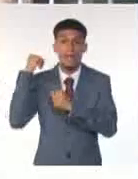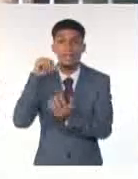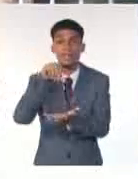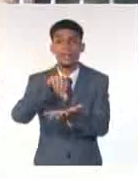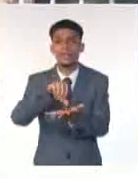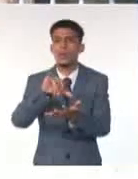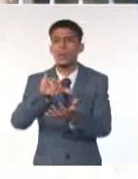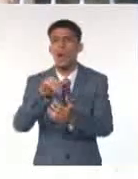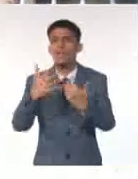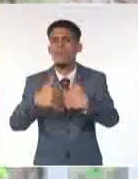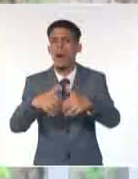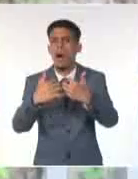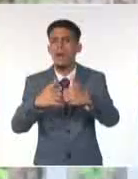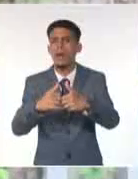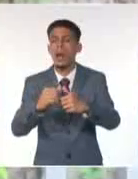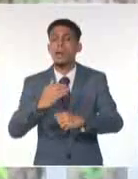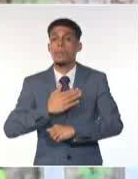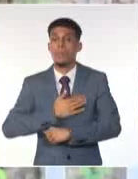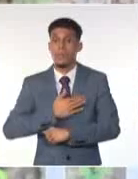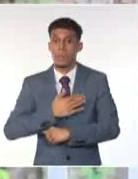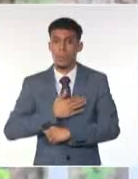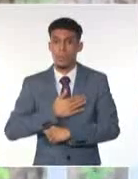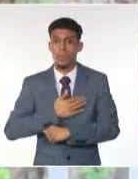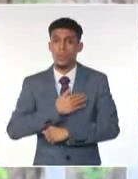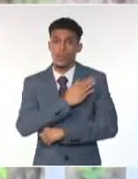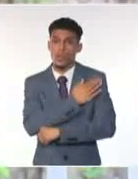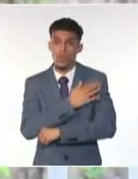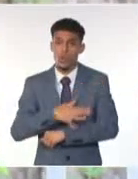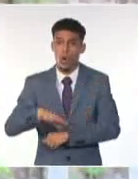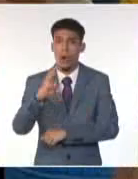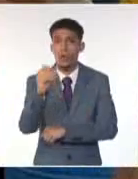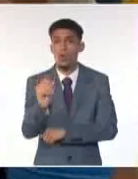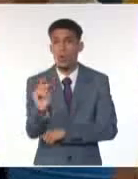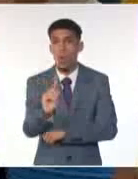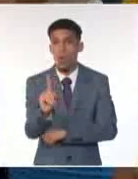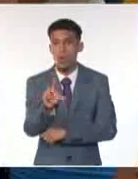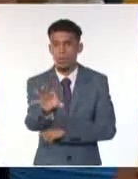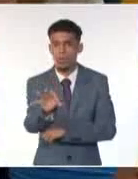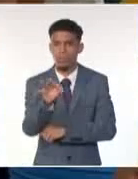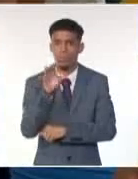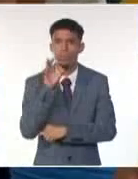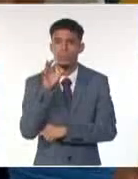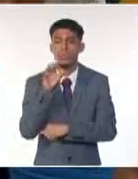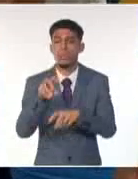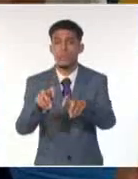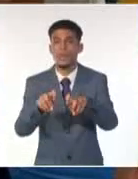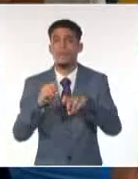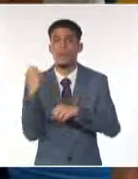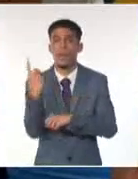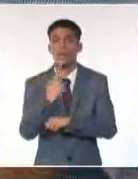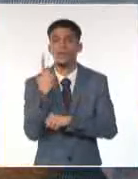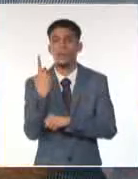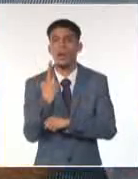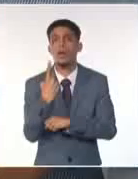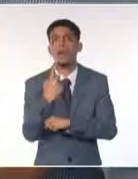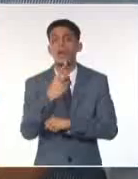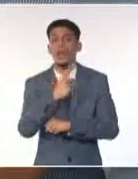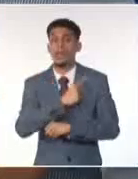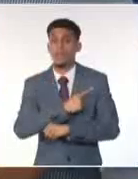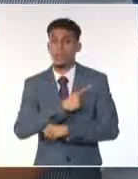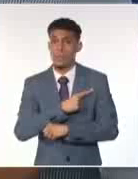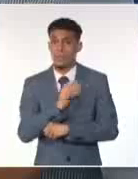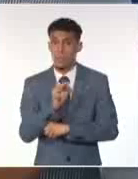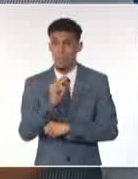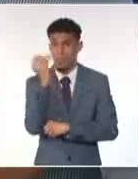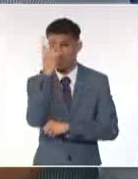Tey, también perteneciente al Distrito 1, por el que resultara electo al Parlamento, Morales Ojeda constató